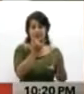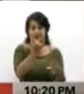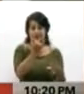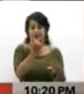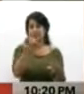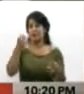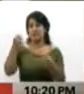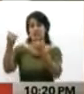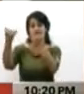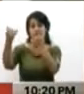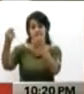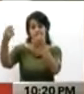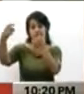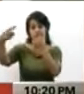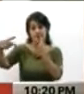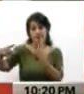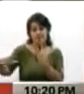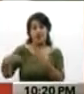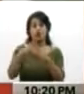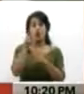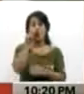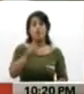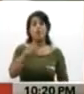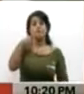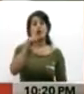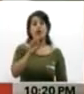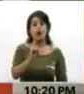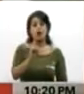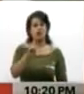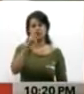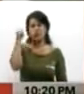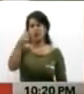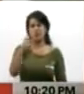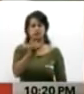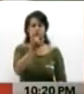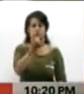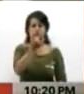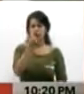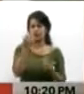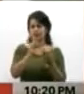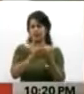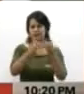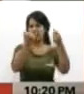Poleo en su historia. No pega una, pobrecito. Empeñado